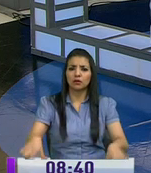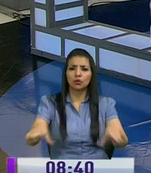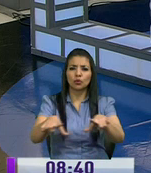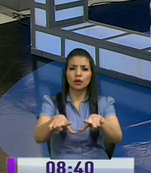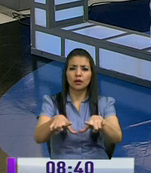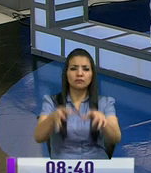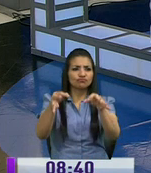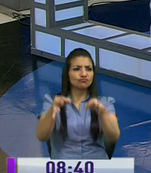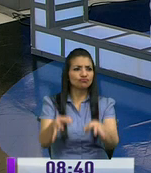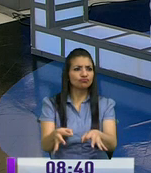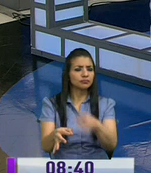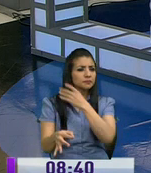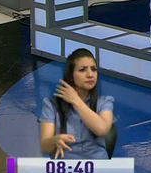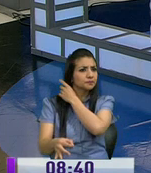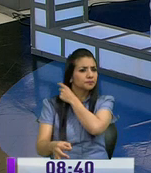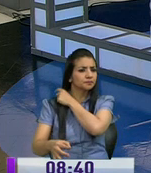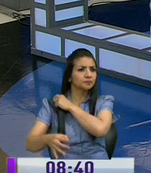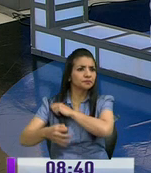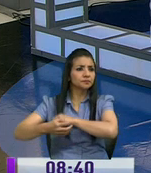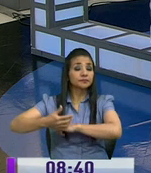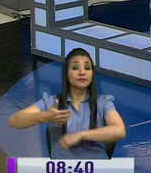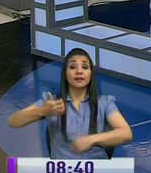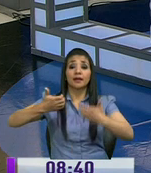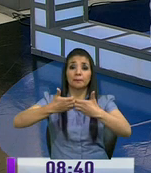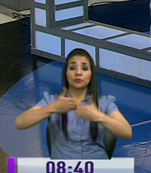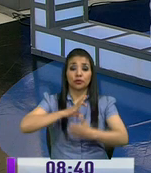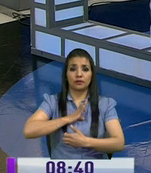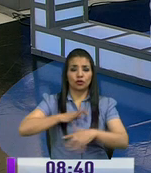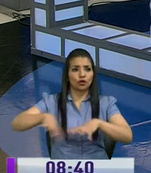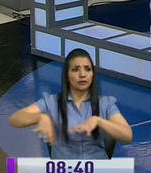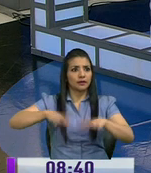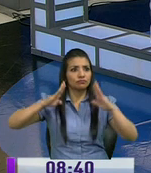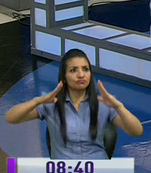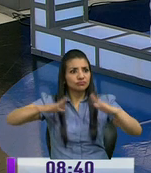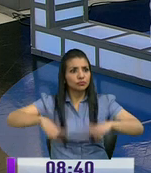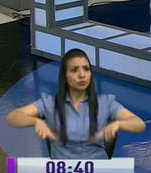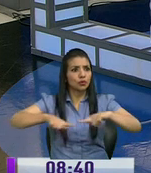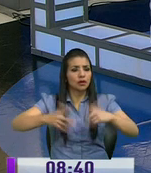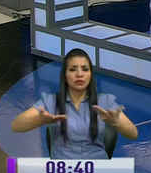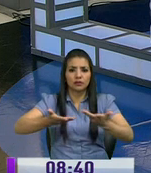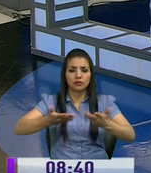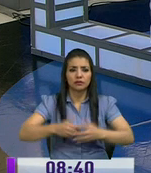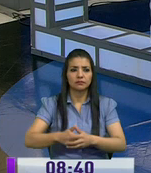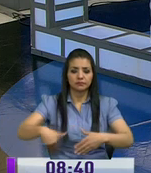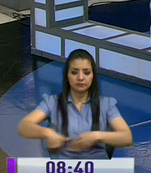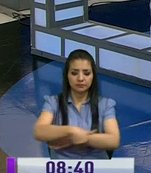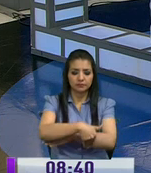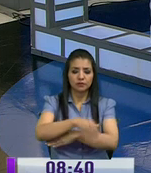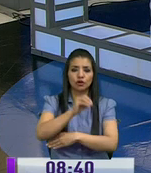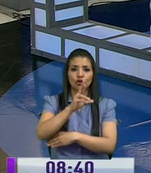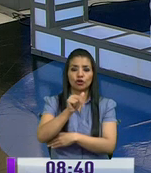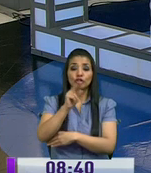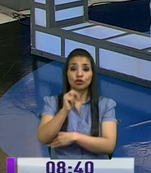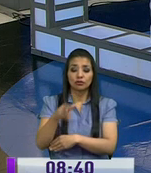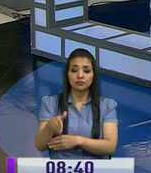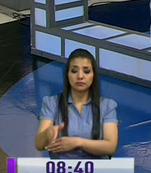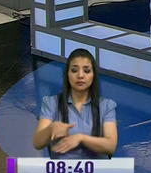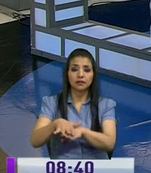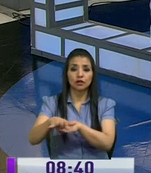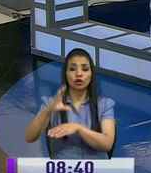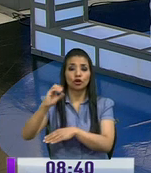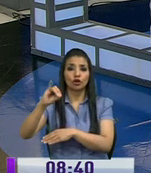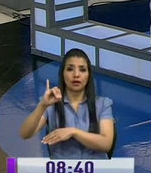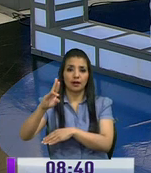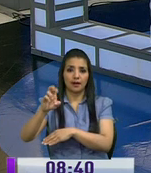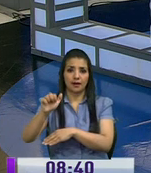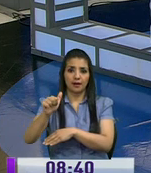decir exactamente, dice Roberto, equipo técnico coordina la atención en el lugar. Esto es en la calle Orión entre Cometas y Río Coca.